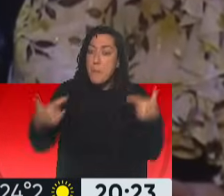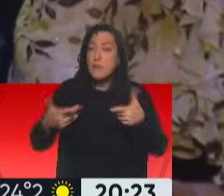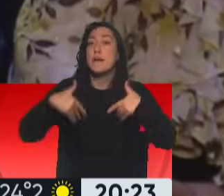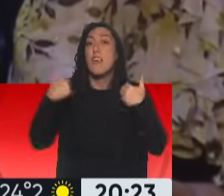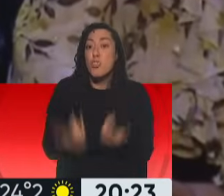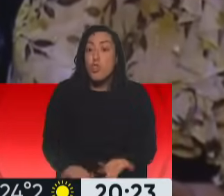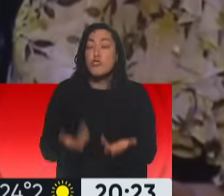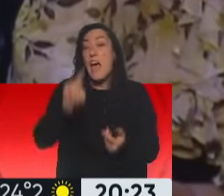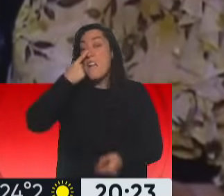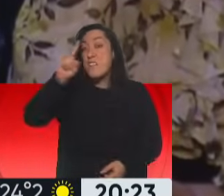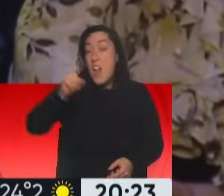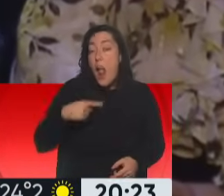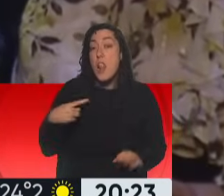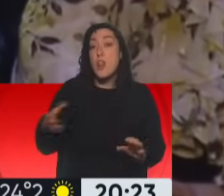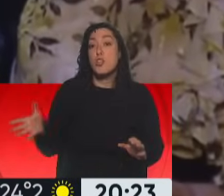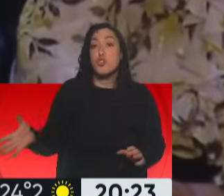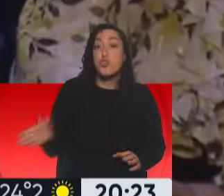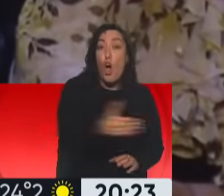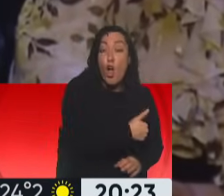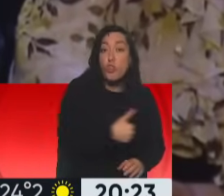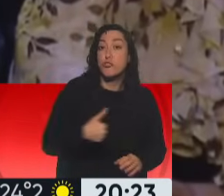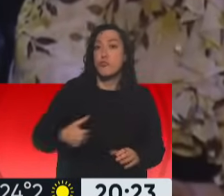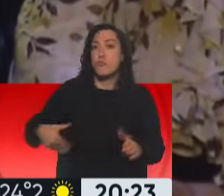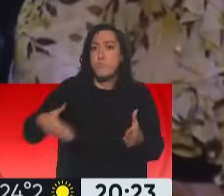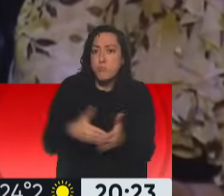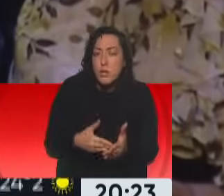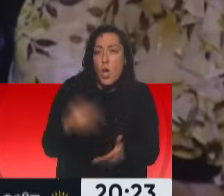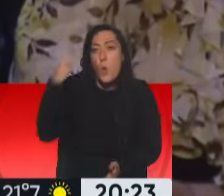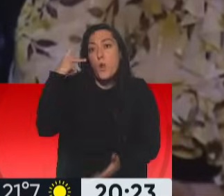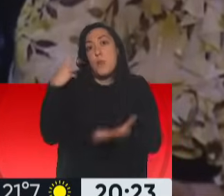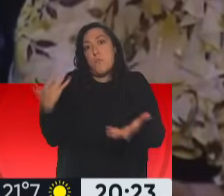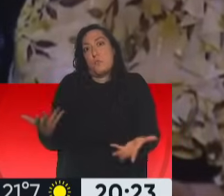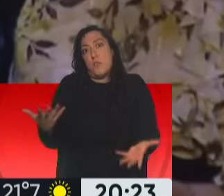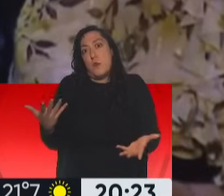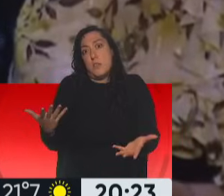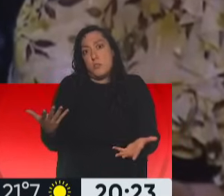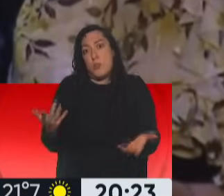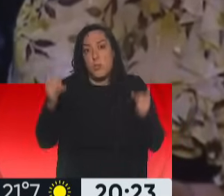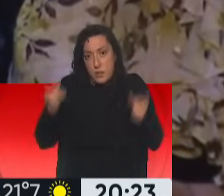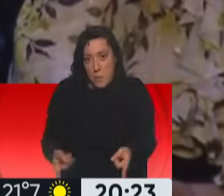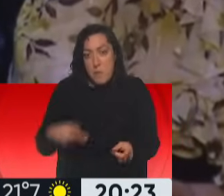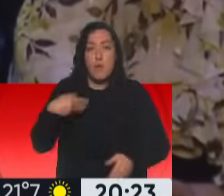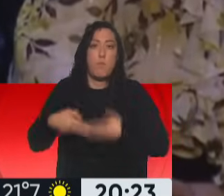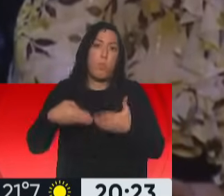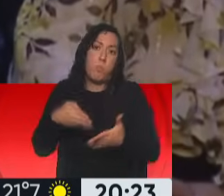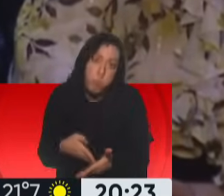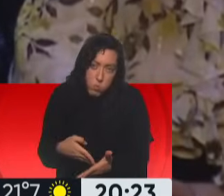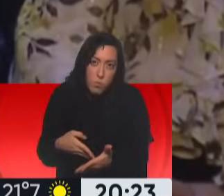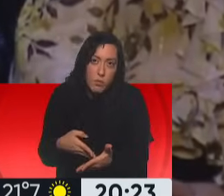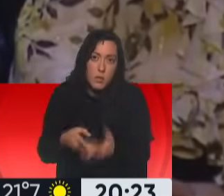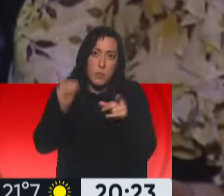terminó impidiendo que todo el conjunto creciera y Junín, lógicamente, no fue ajeno a este fenómeno.